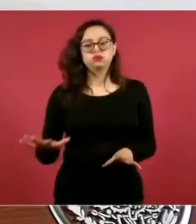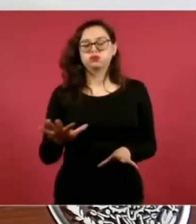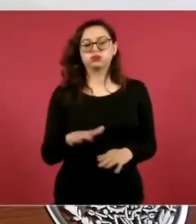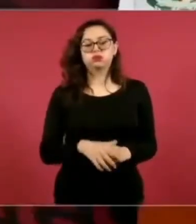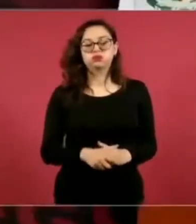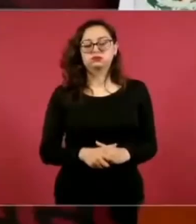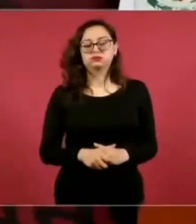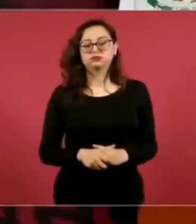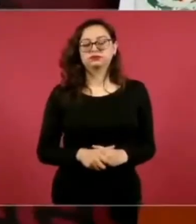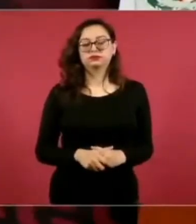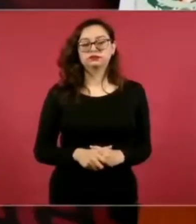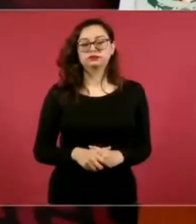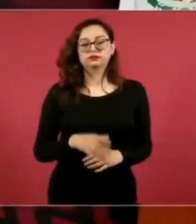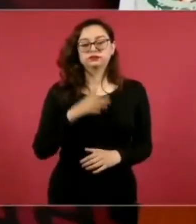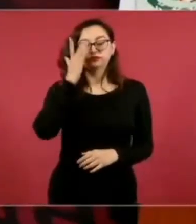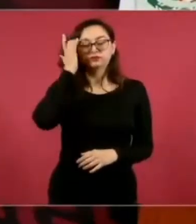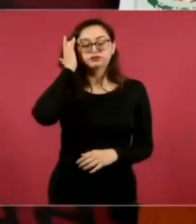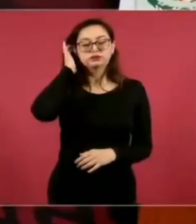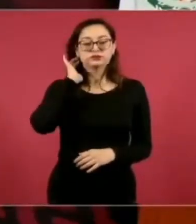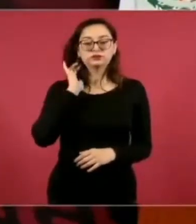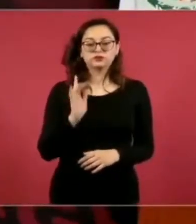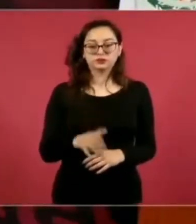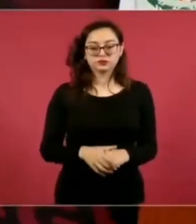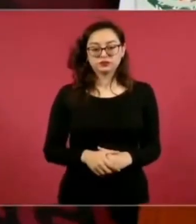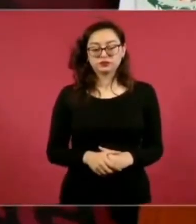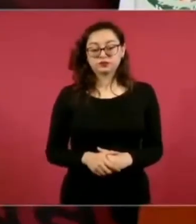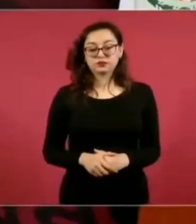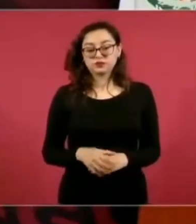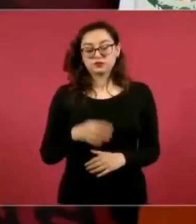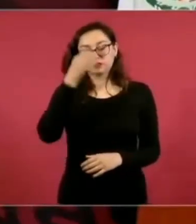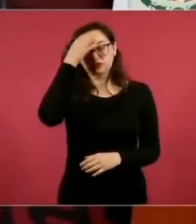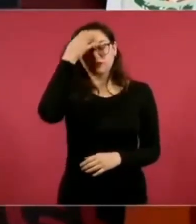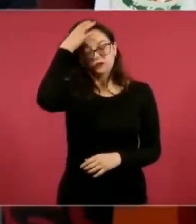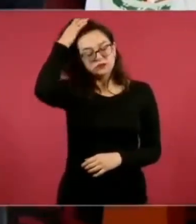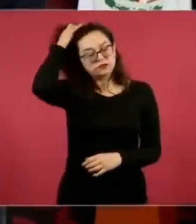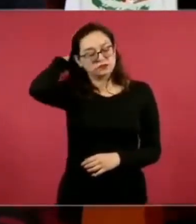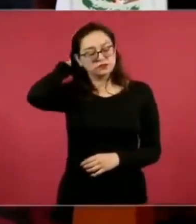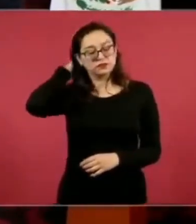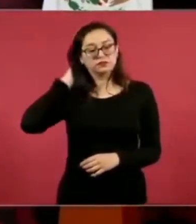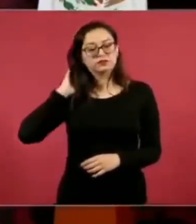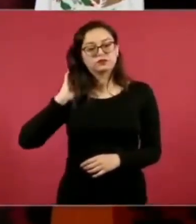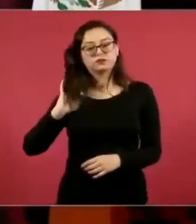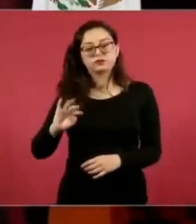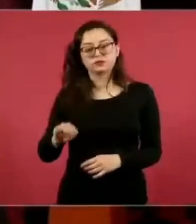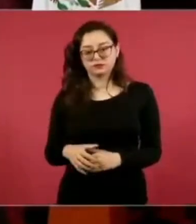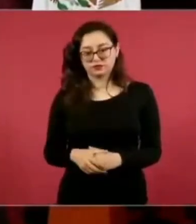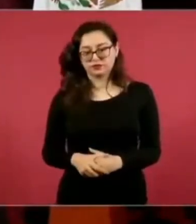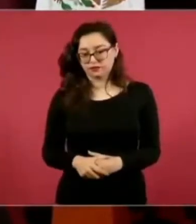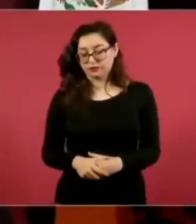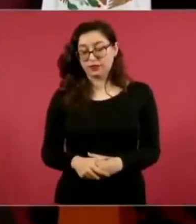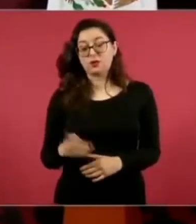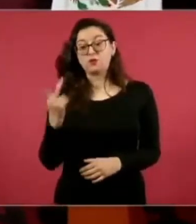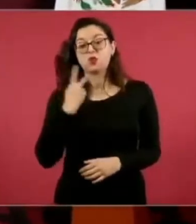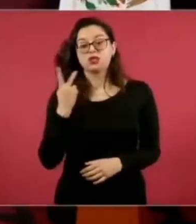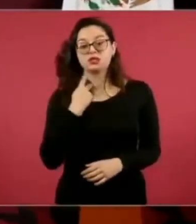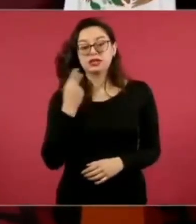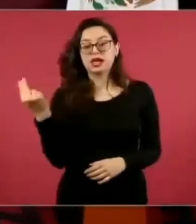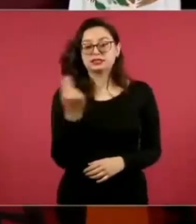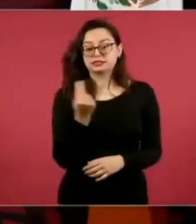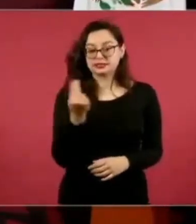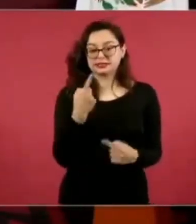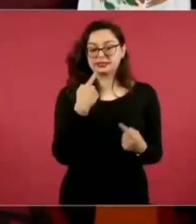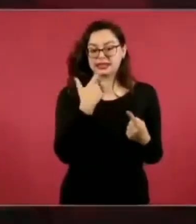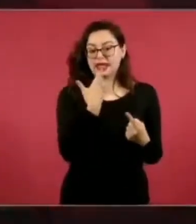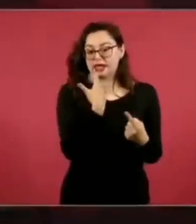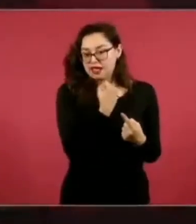de suerte, porque la política es virtud y fortuna, decía